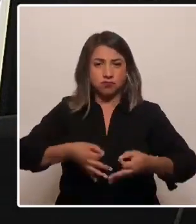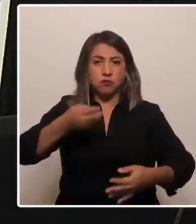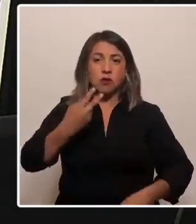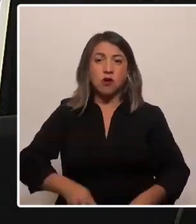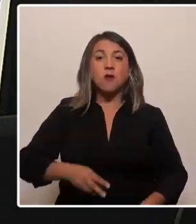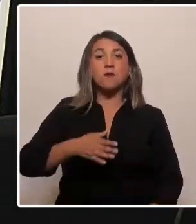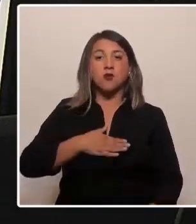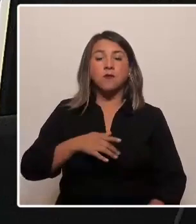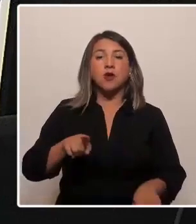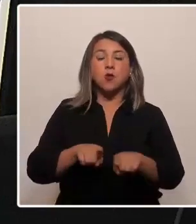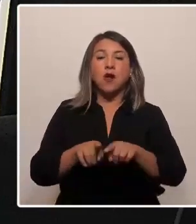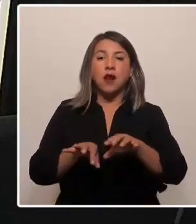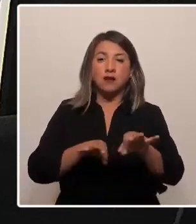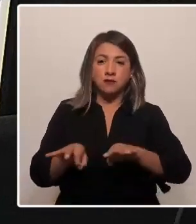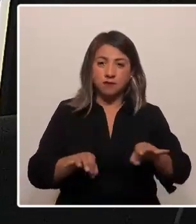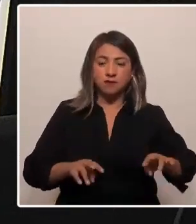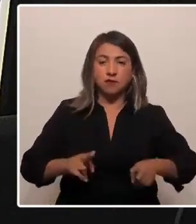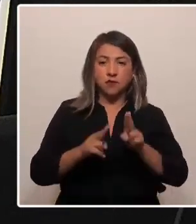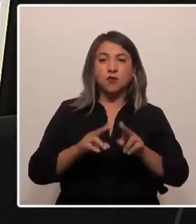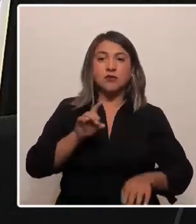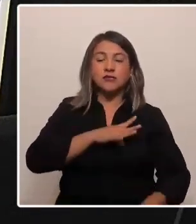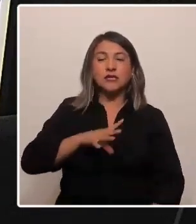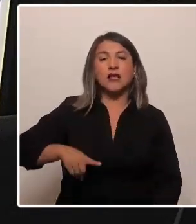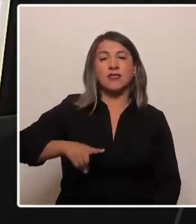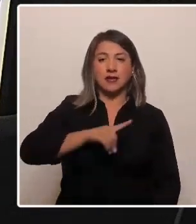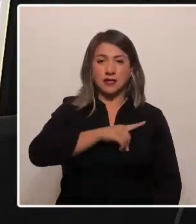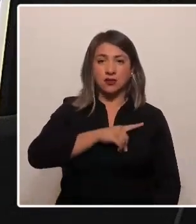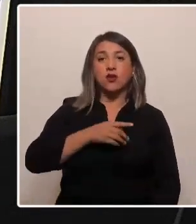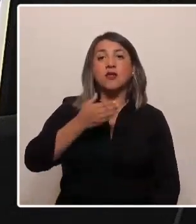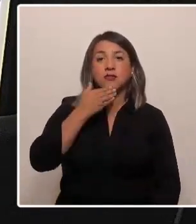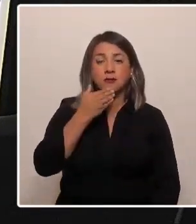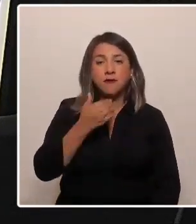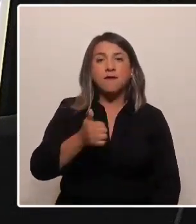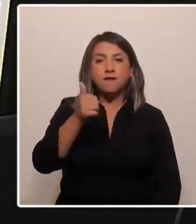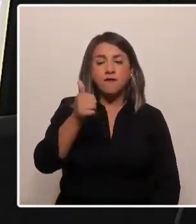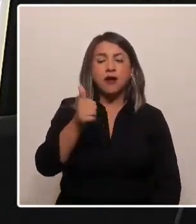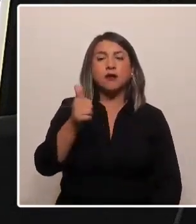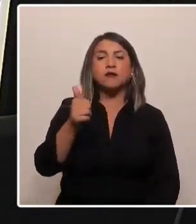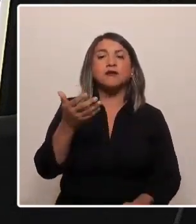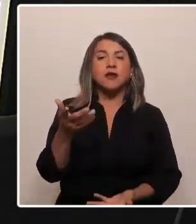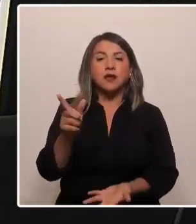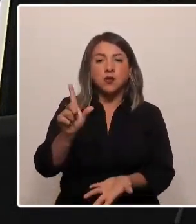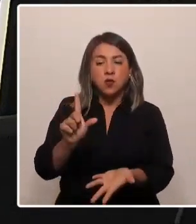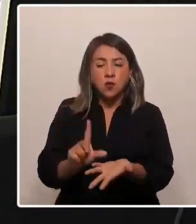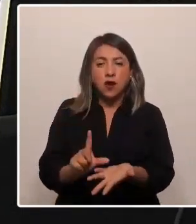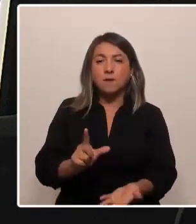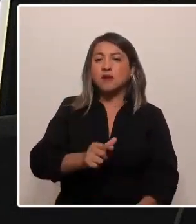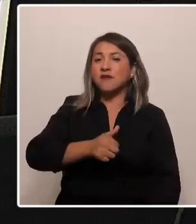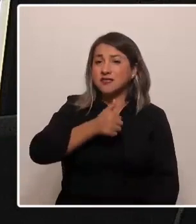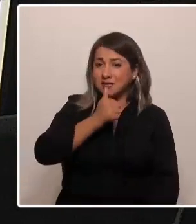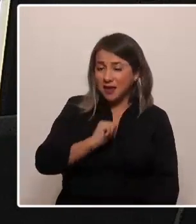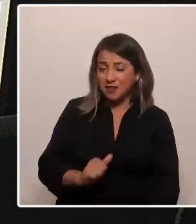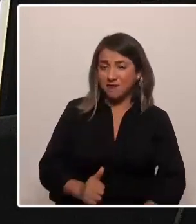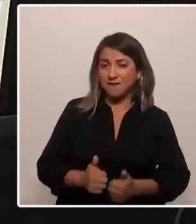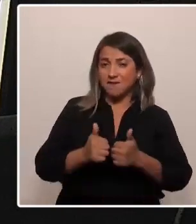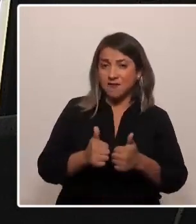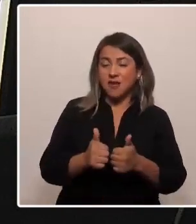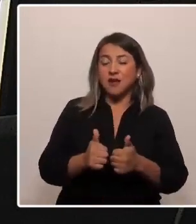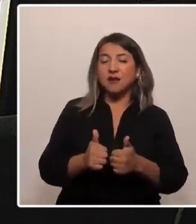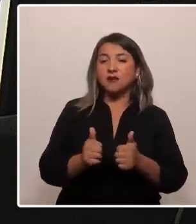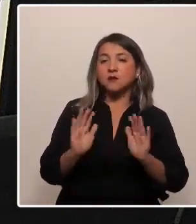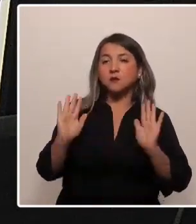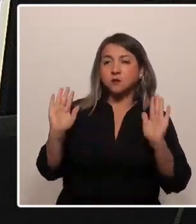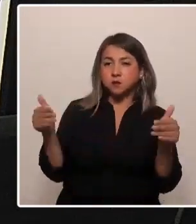los arquitectos por un Chile digno. Se hace mención a la buena ubicación, con la privacidad adecuada para la reproducción y